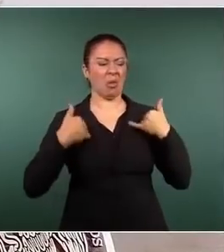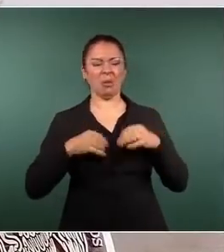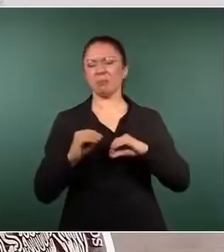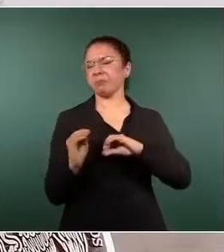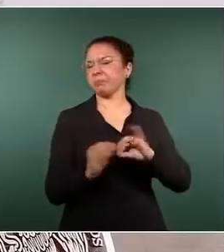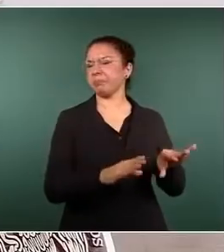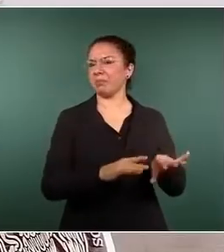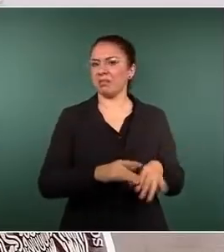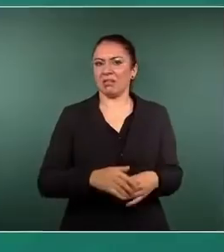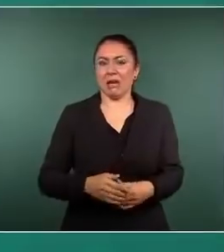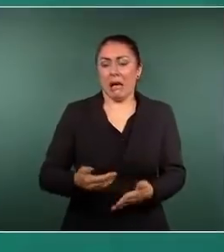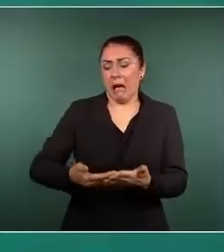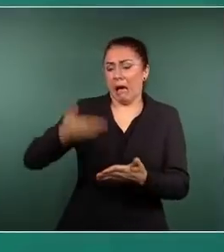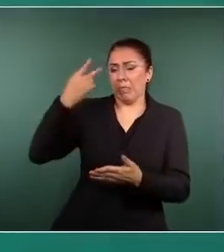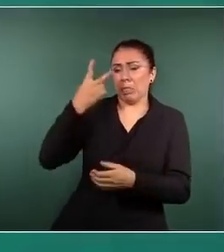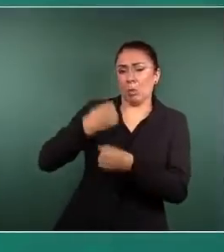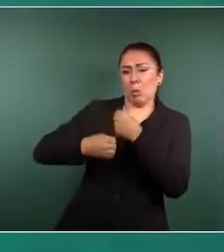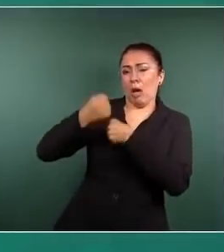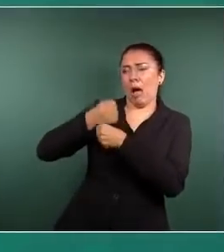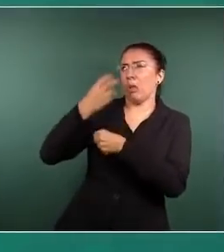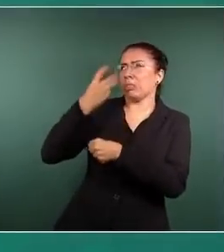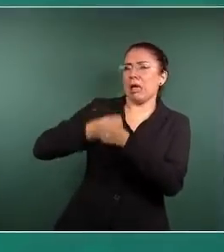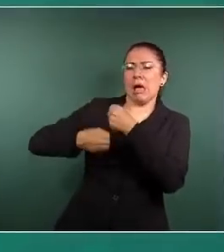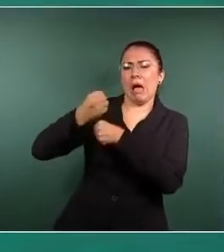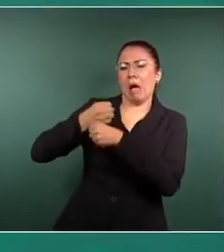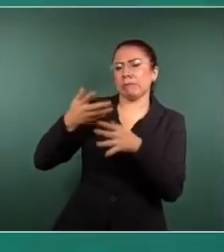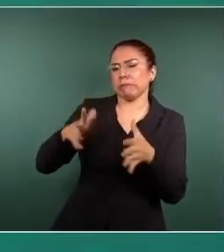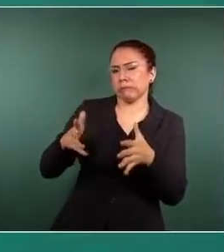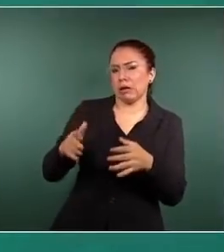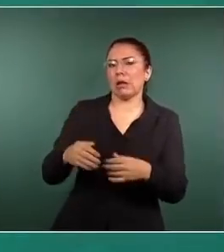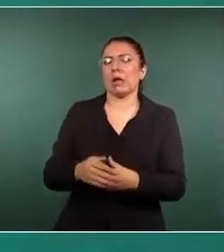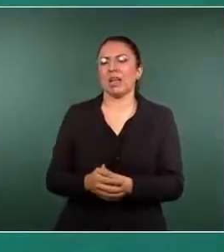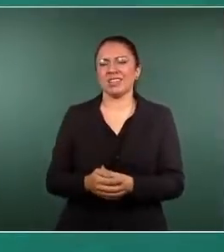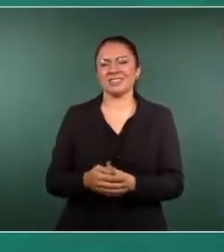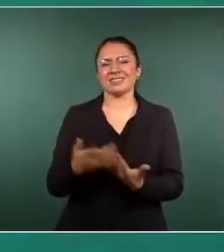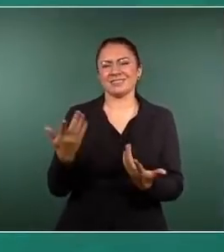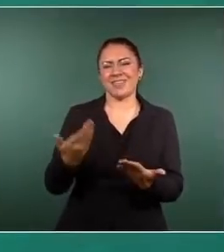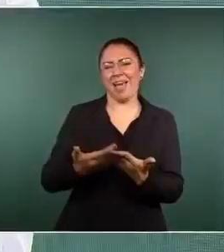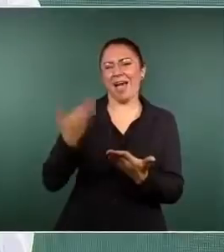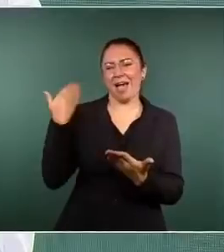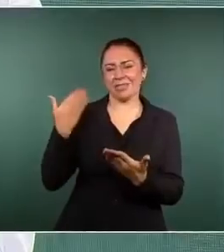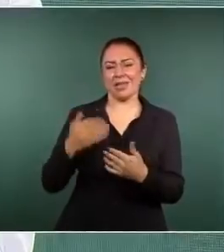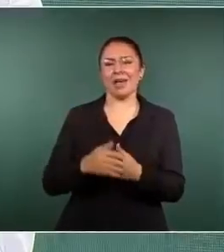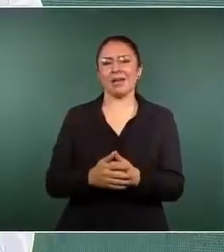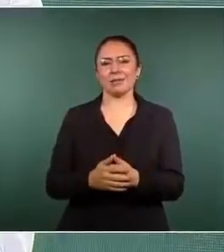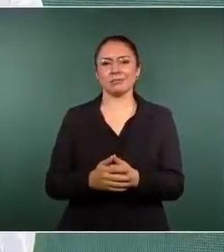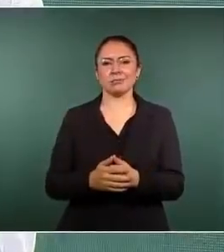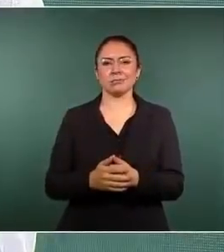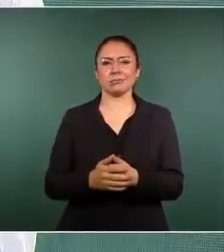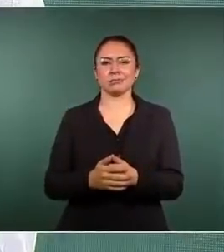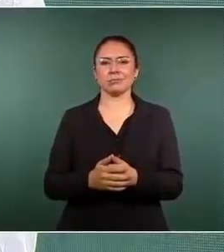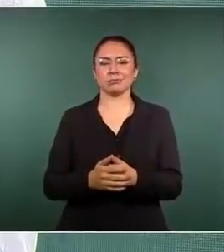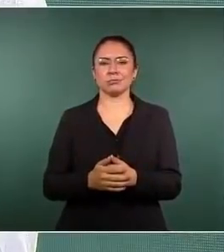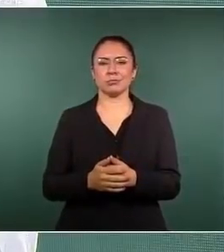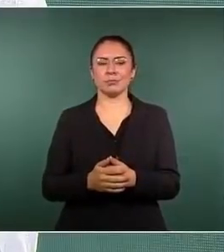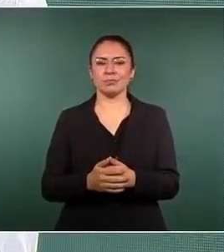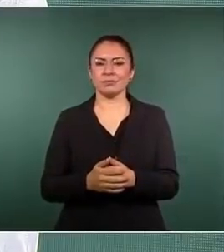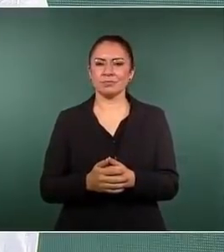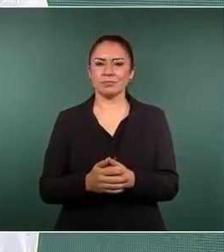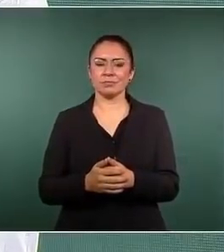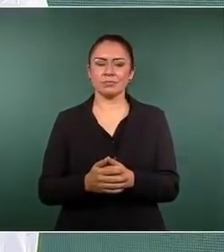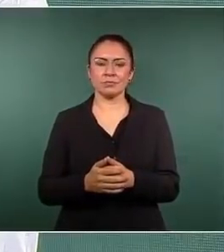hace dos años tres años que estaba y poco más